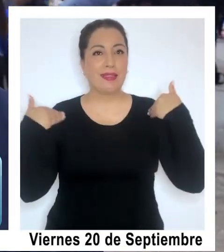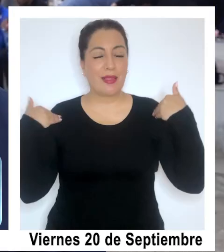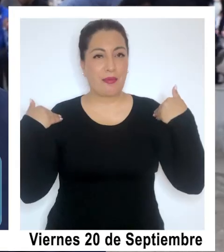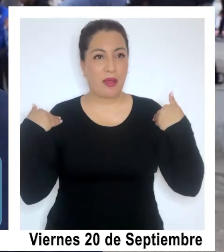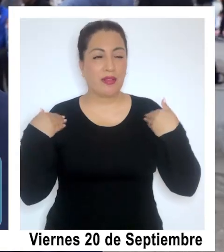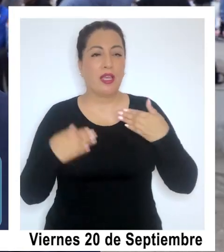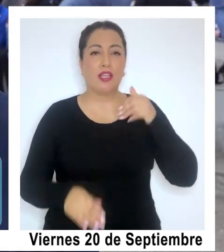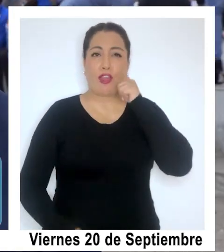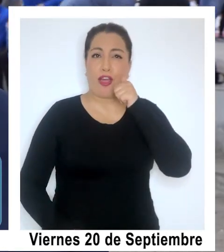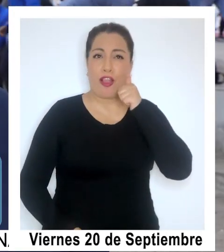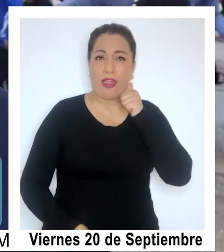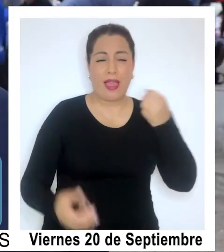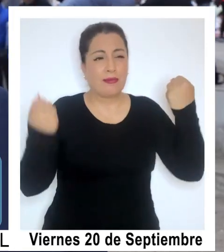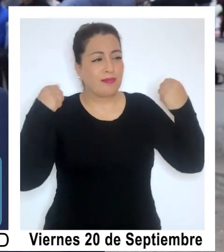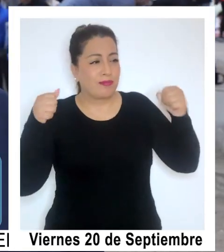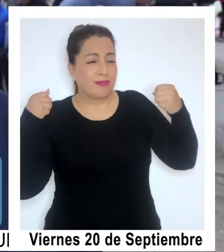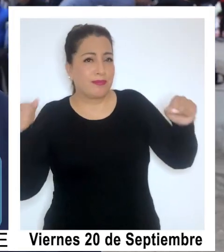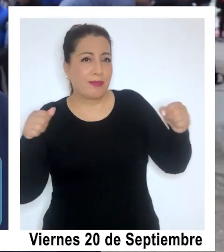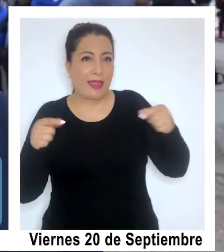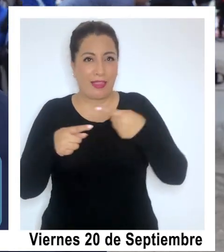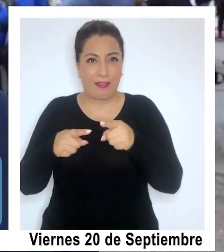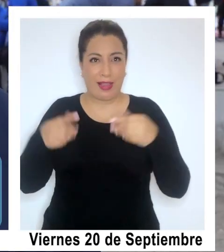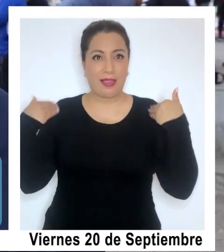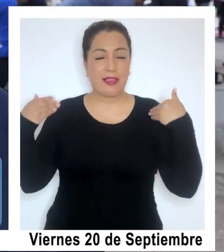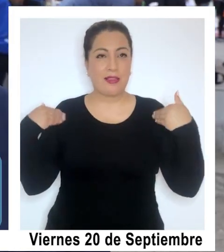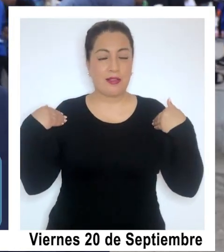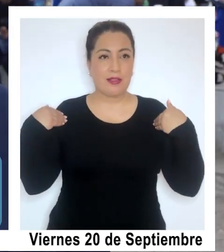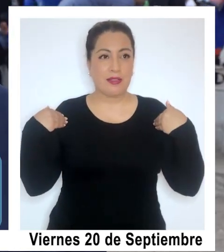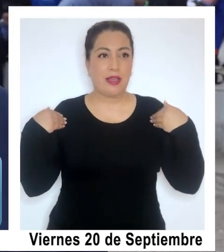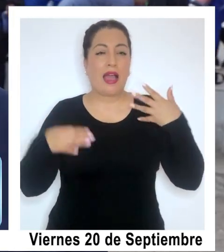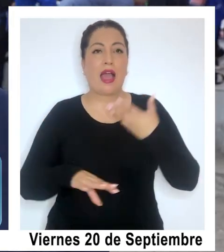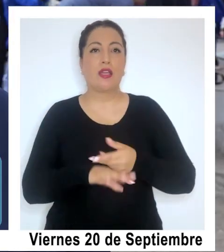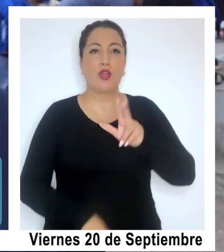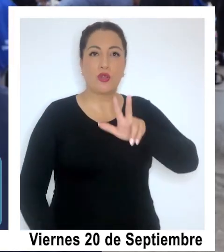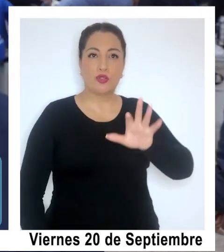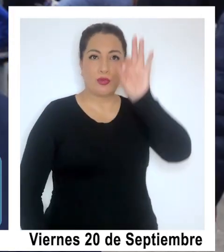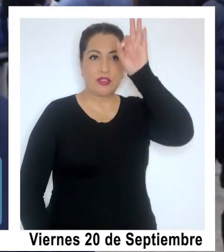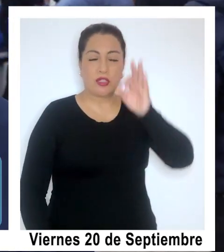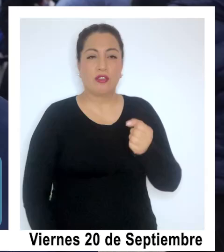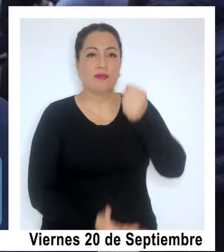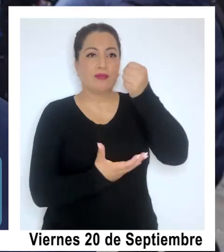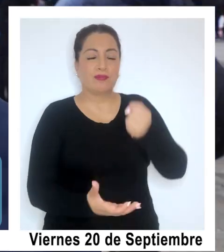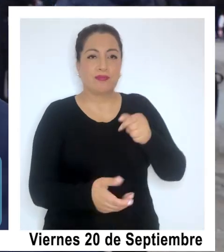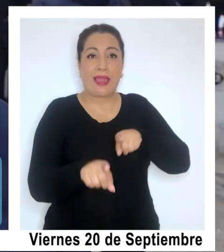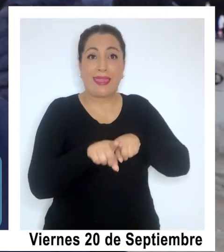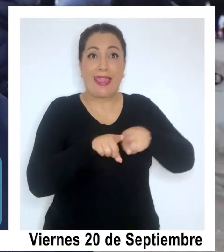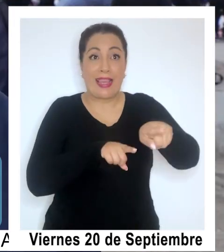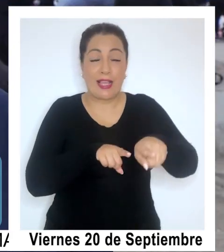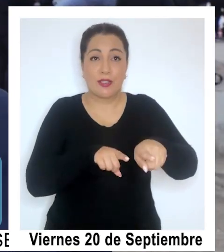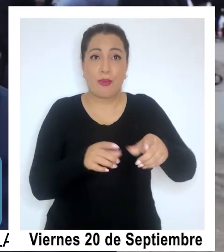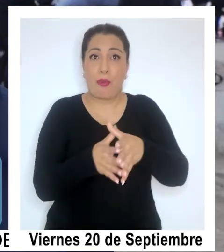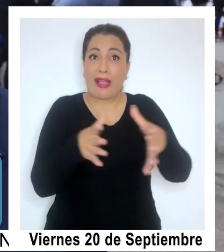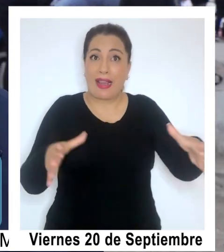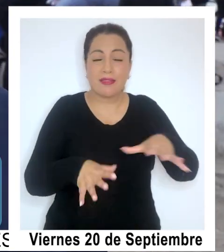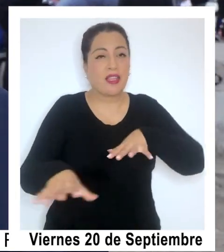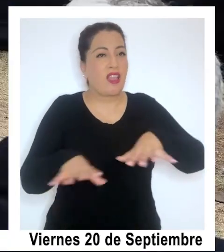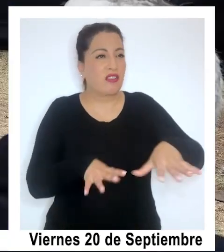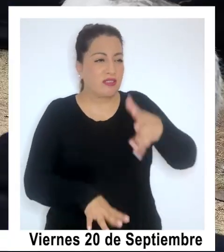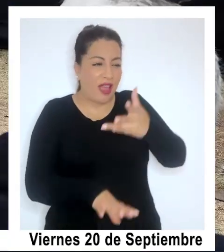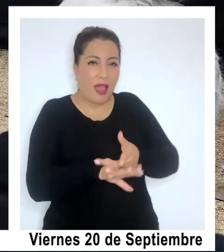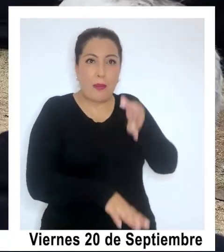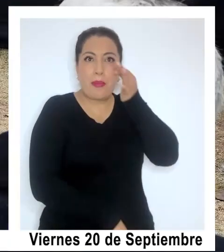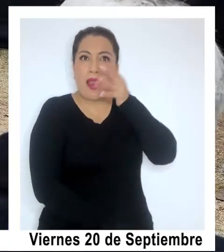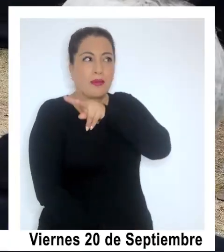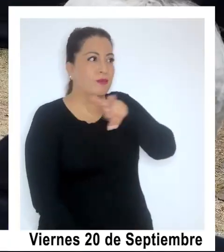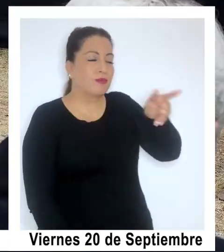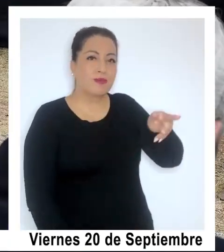se dedican día a día a las distintas disciplinas deportivas. A través del fondo del 8% de la asignación directa podemos hacer grandes cosas, y aquí podemos ver